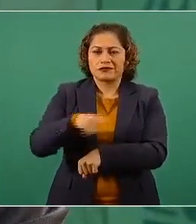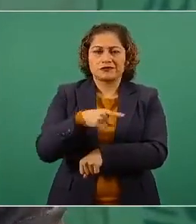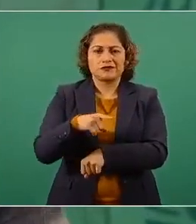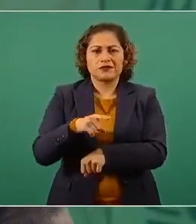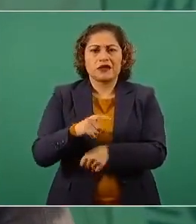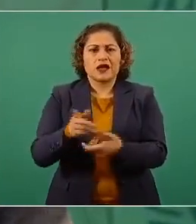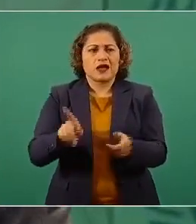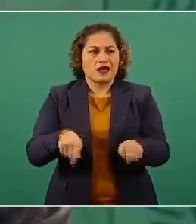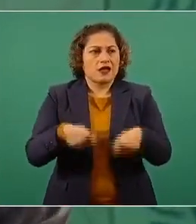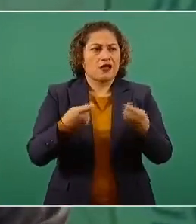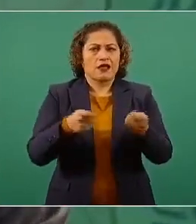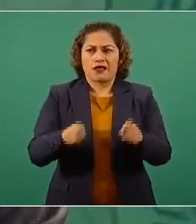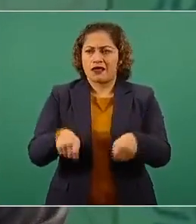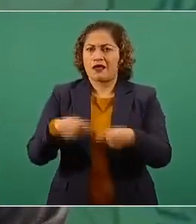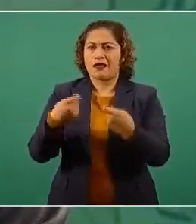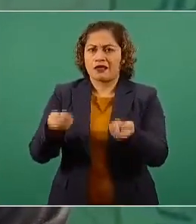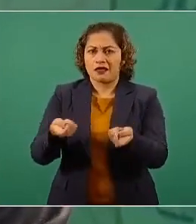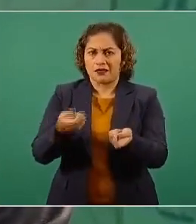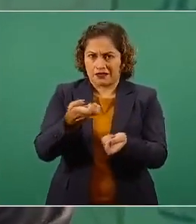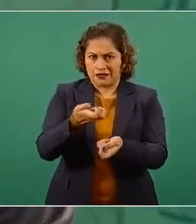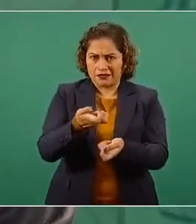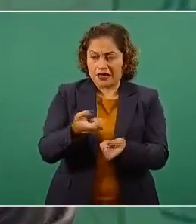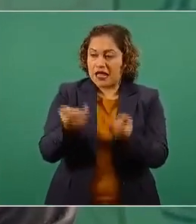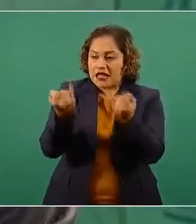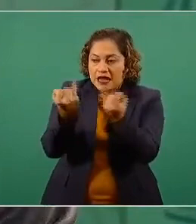las hidroeléctricas.